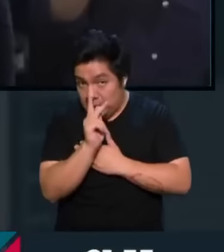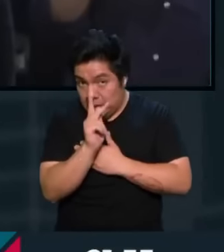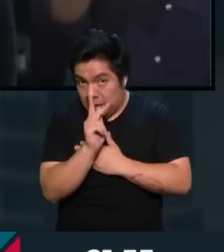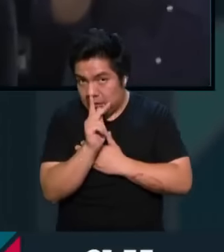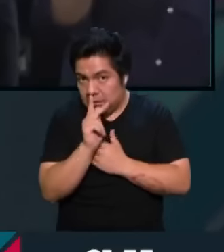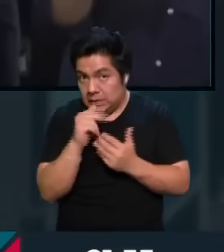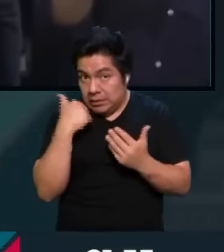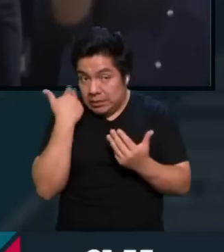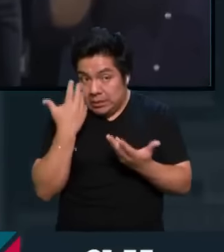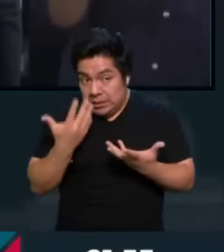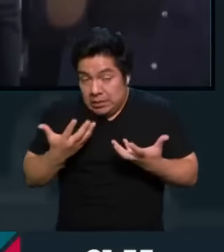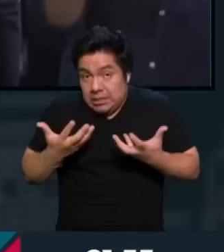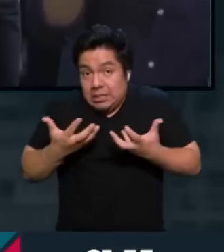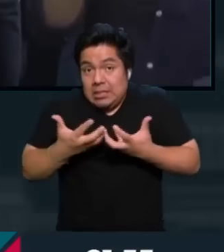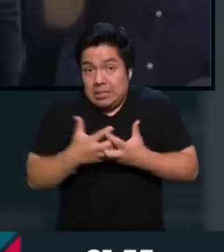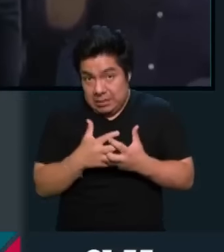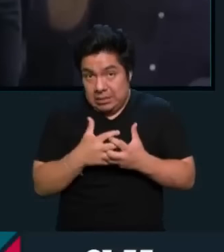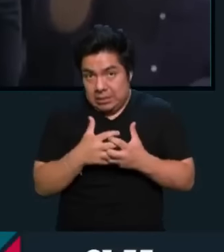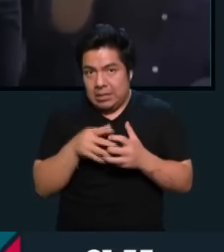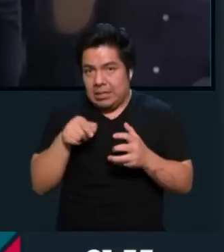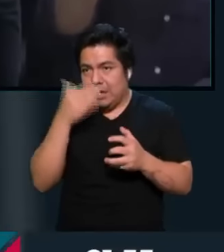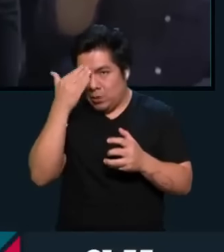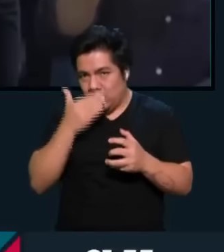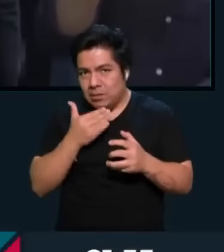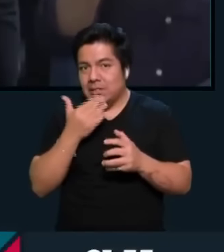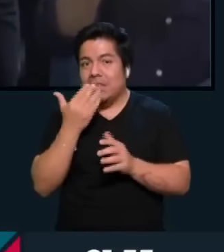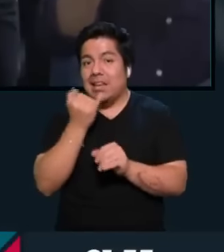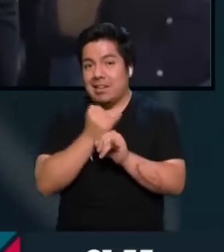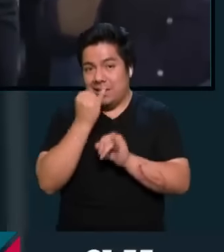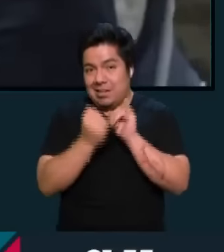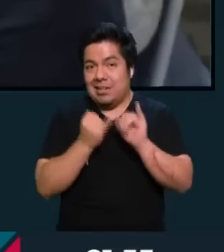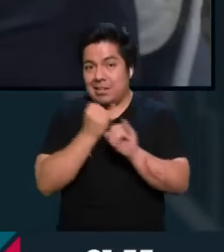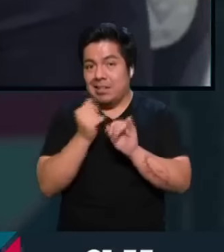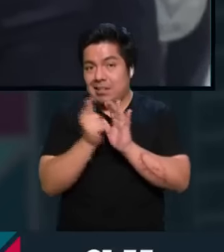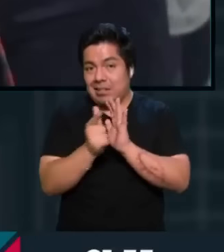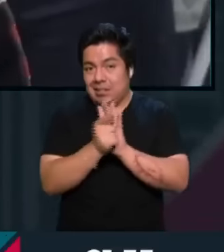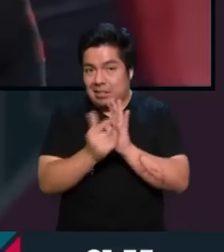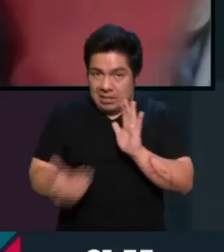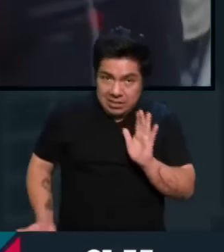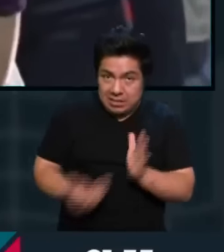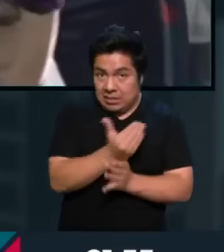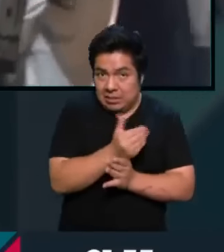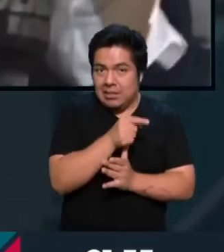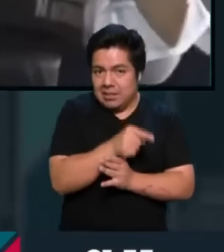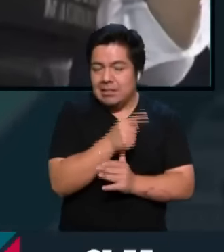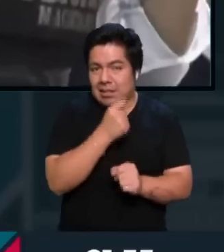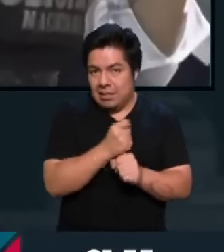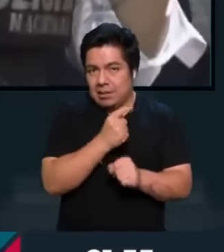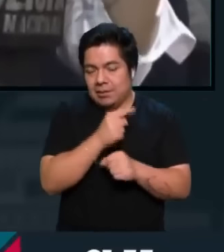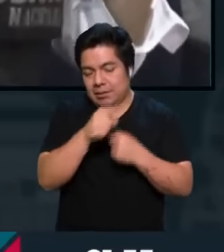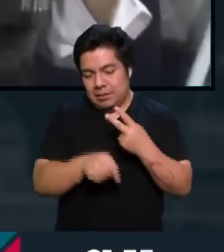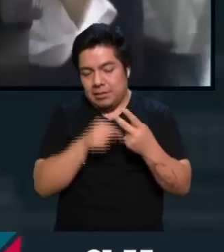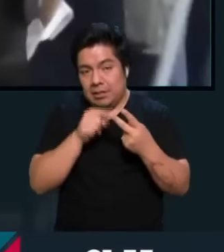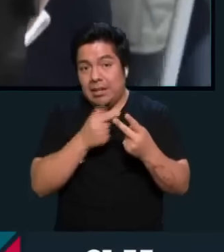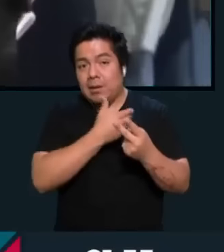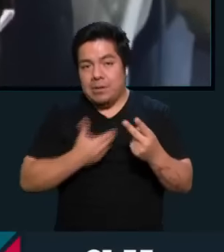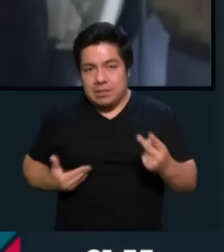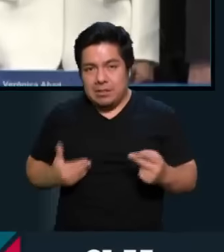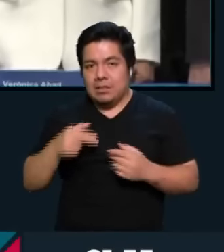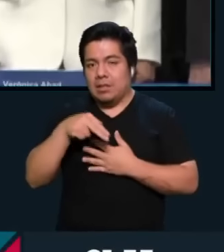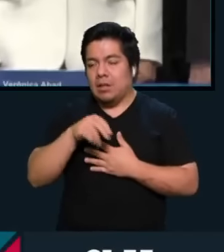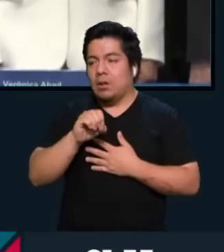reconciliar y reconoce que violaron la ley internacional Pues ese es el primer paso y en el caso de noboa